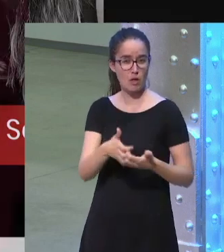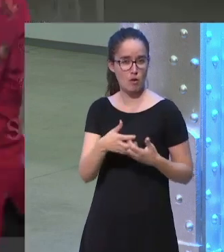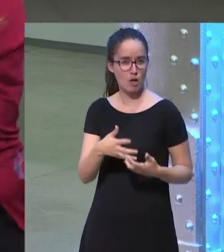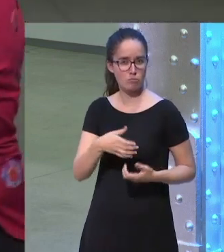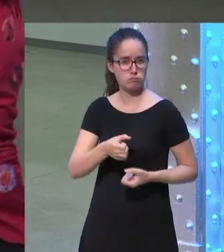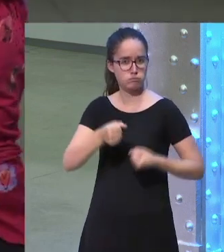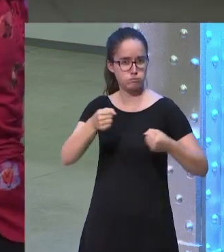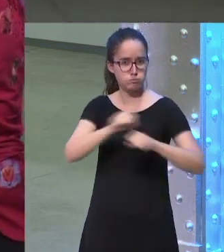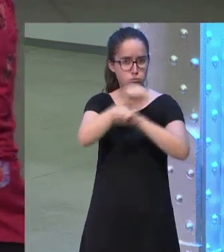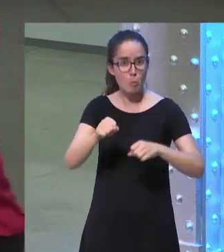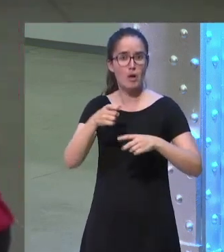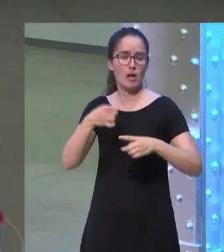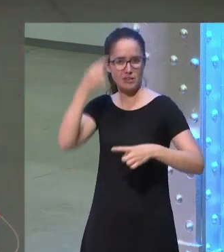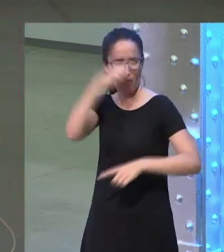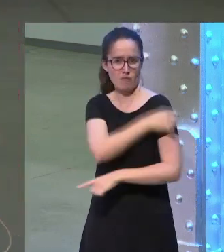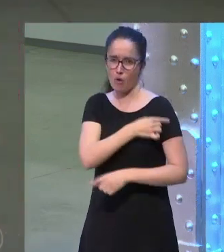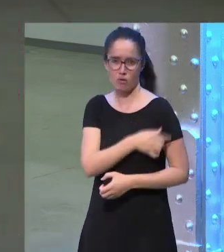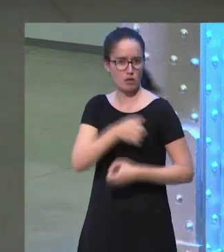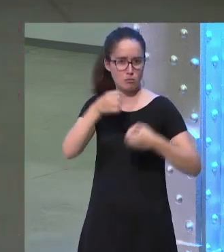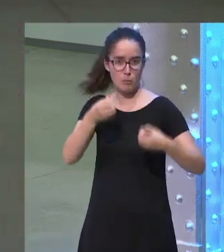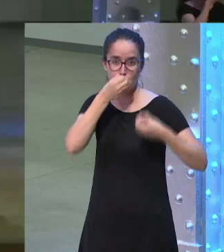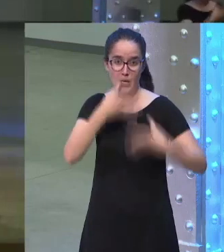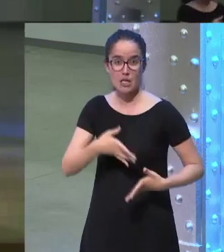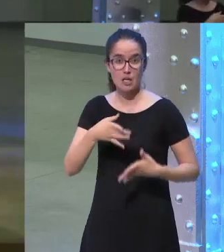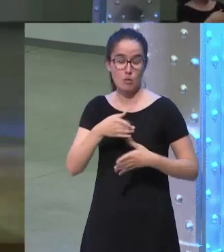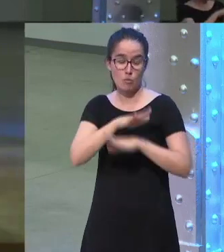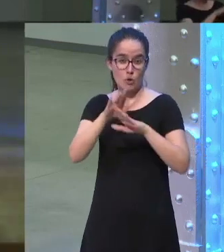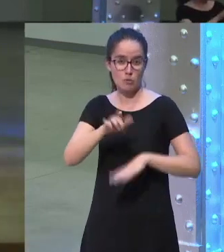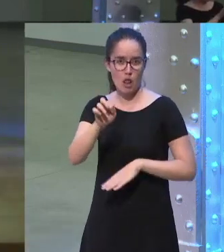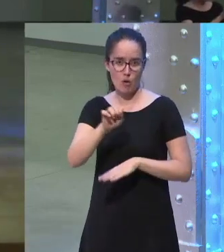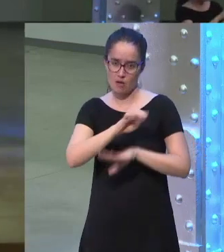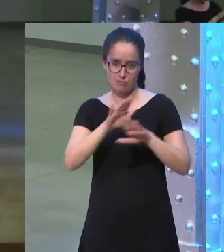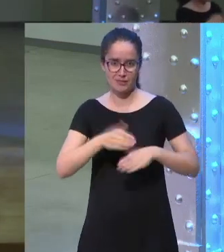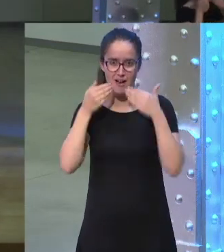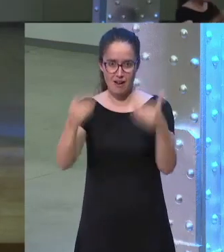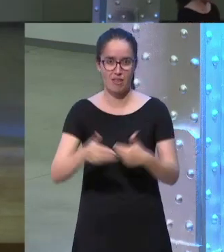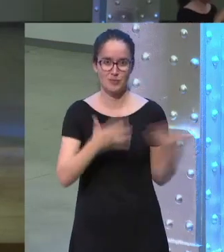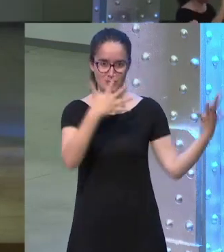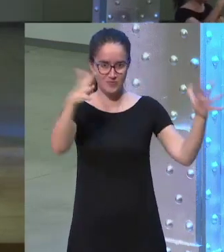convencida de las vacunas. Y ya, por último, a Illana y a Laura por editar. Gracias.